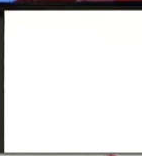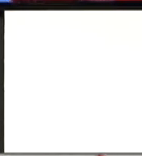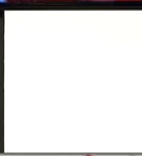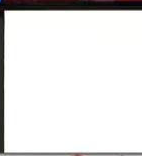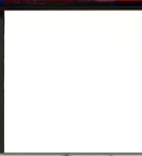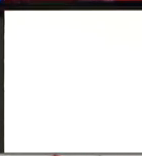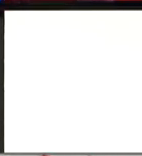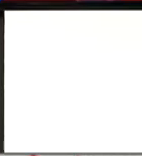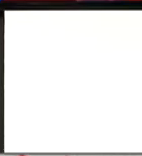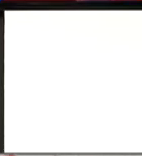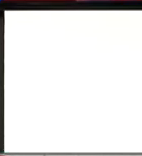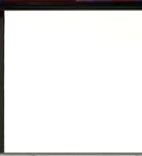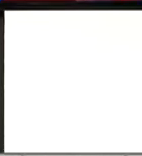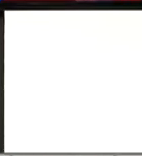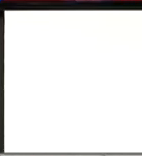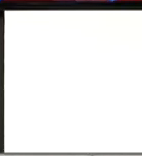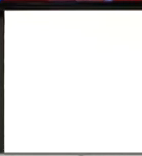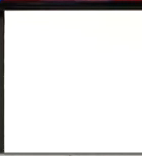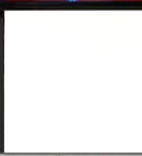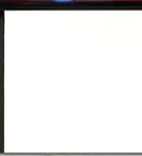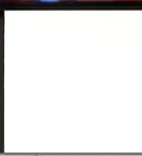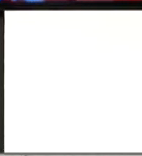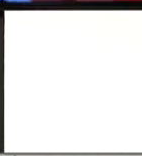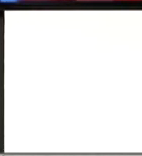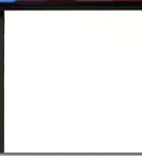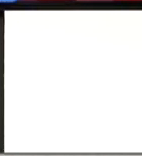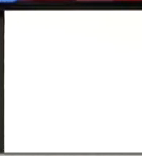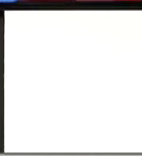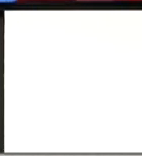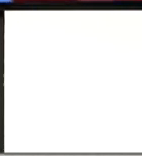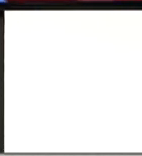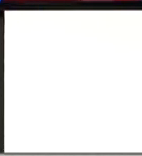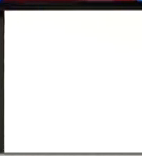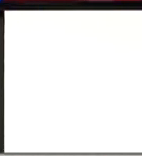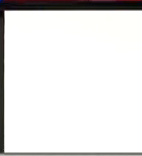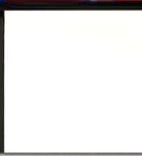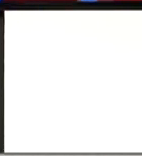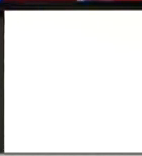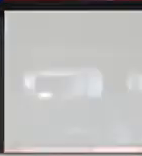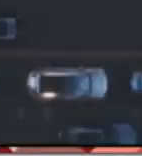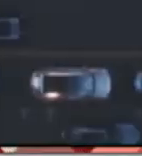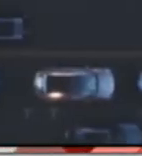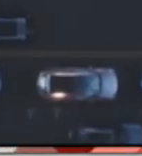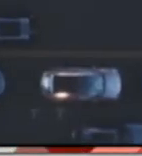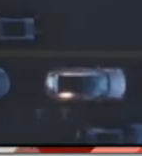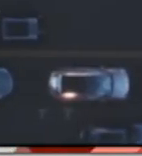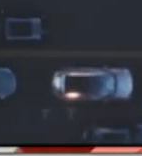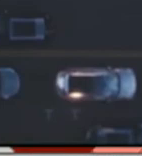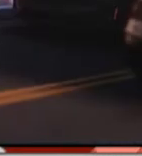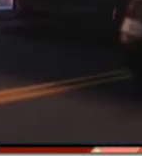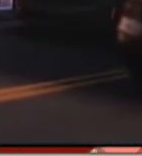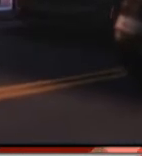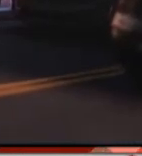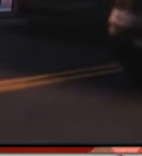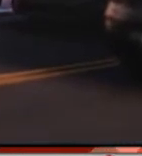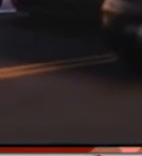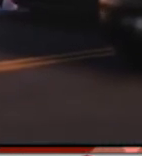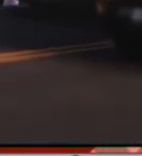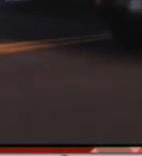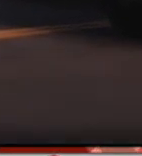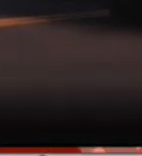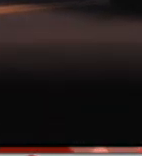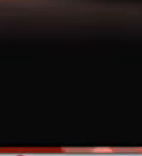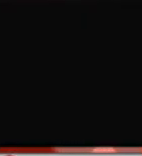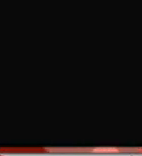Tesla. Ahora se reveló que ya solicitó un permiso para cavar un túnel por debajo de Los Ángeles y que sirva